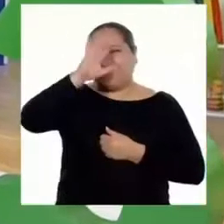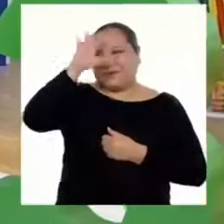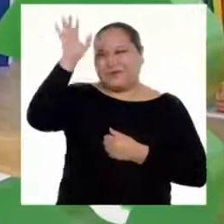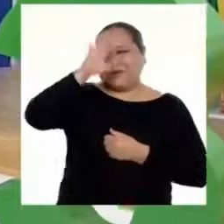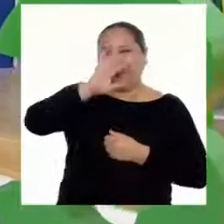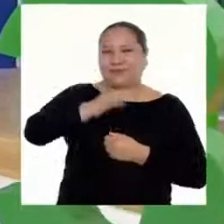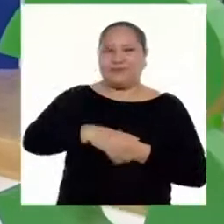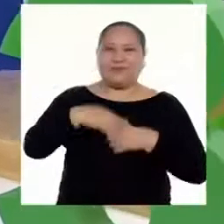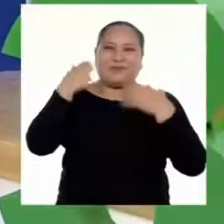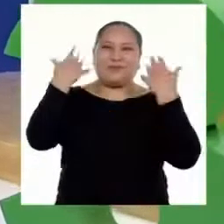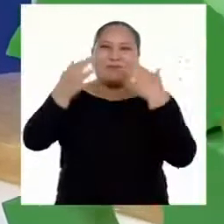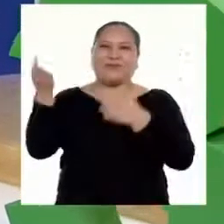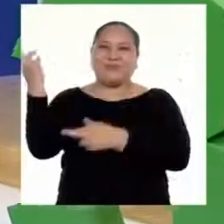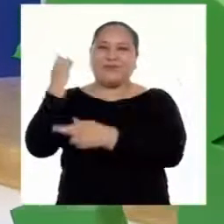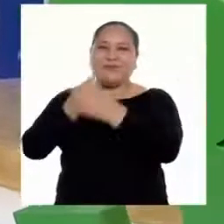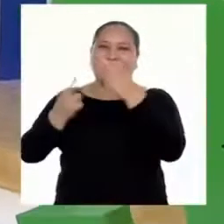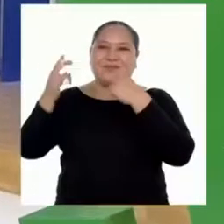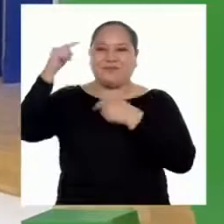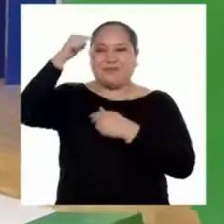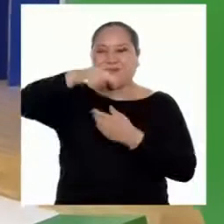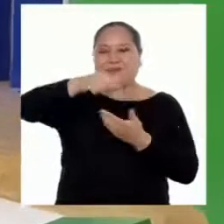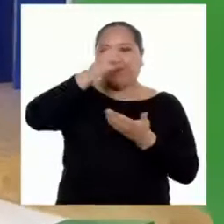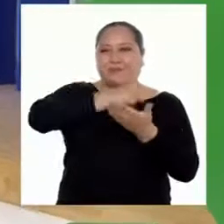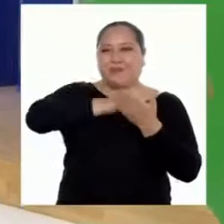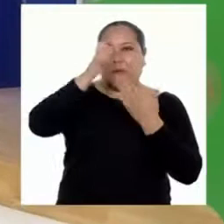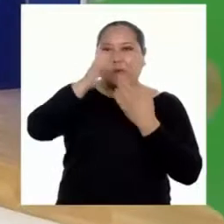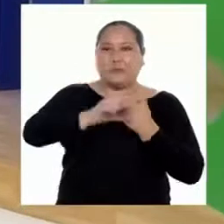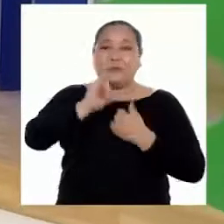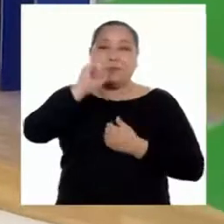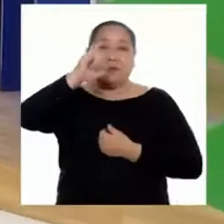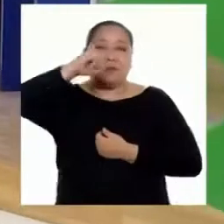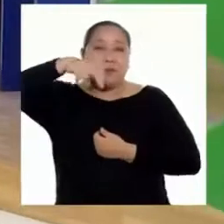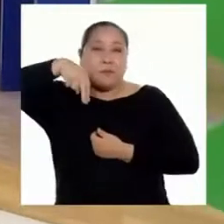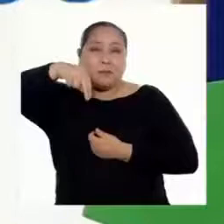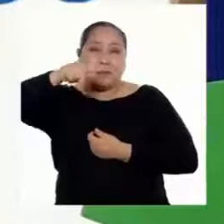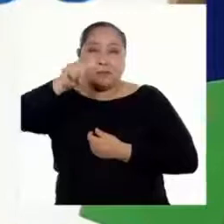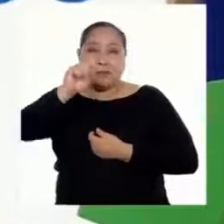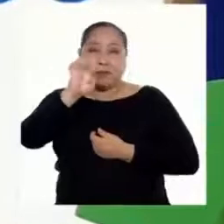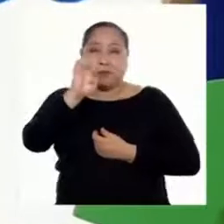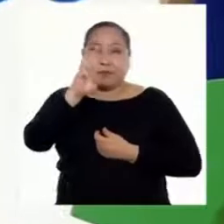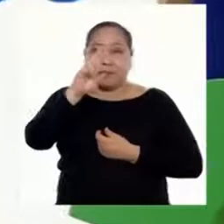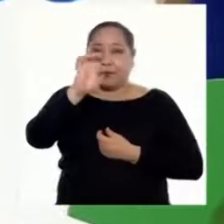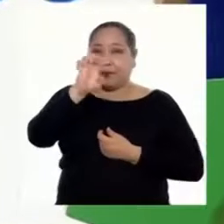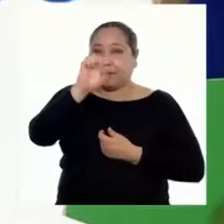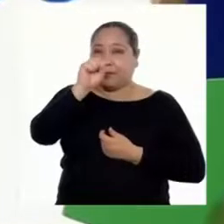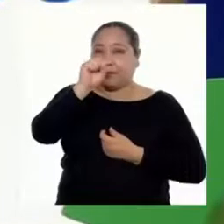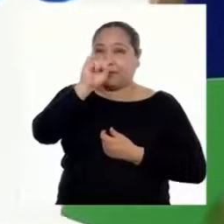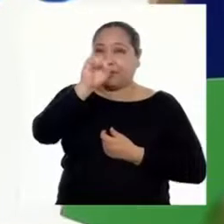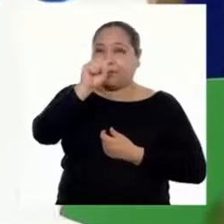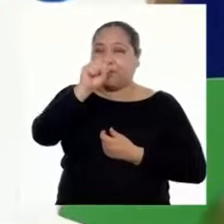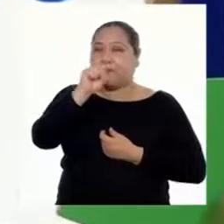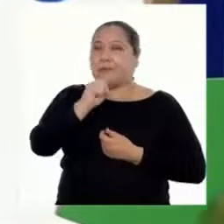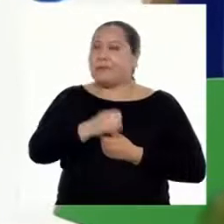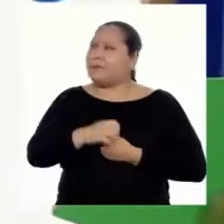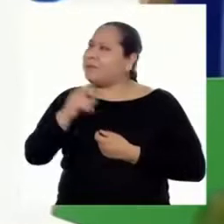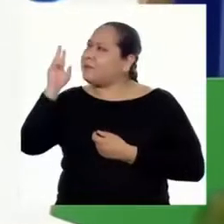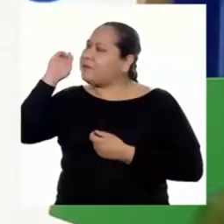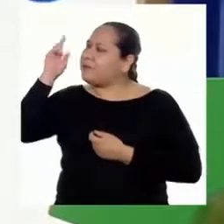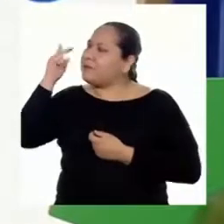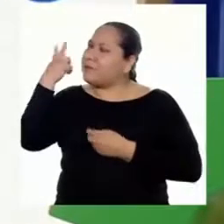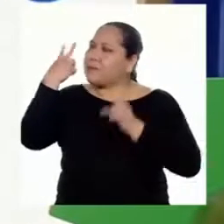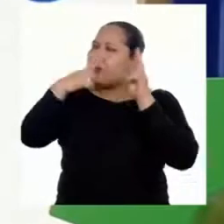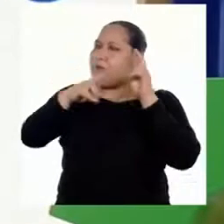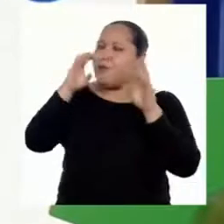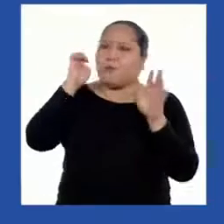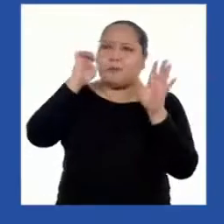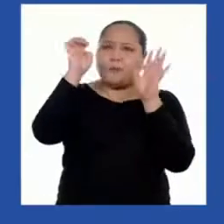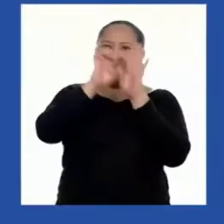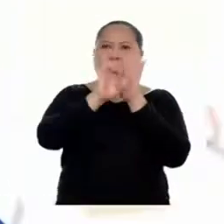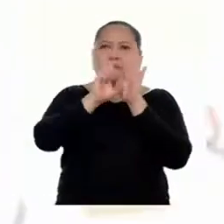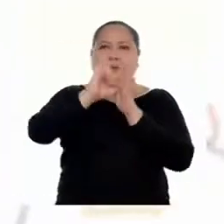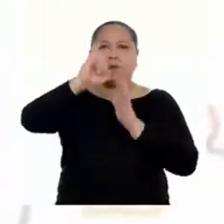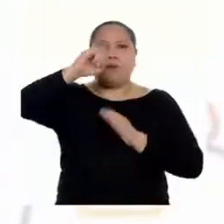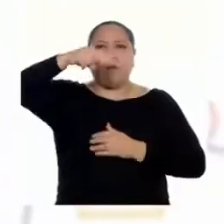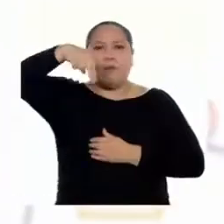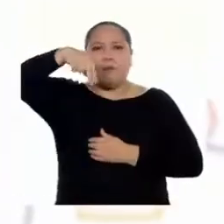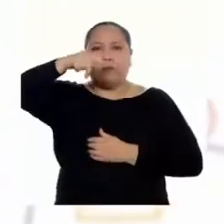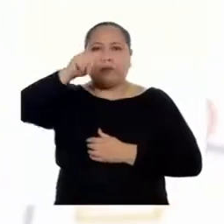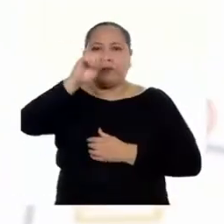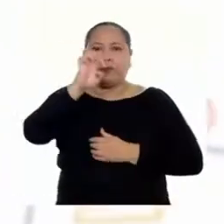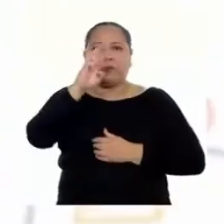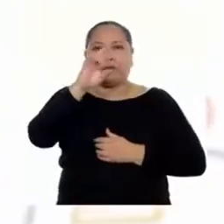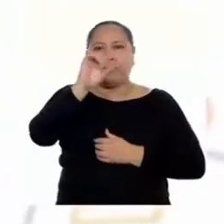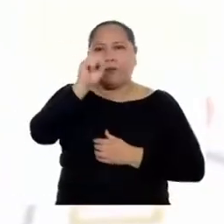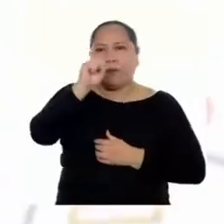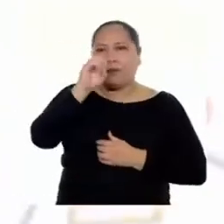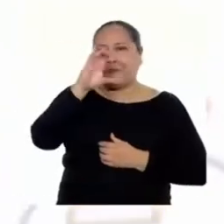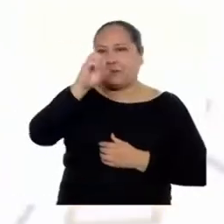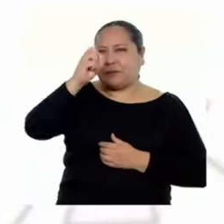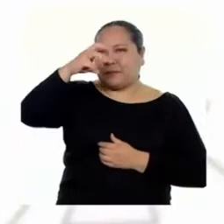Hola, hola, ya regresamos con este programa sobre intereses. Profesor, y vamos a ver un ejemplo sobre el interés compuesto. Así